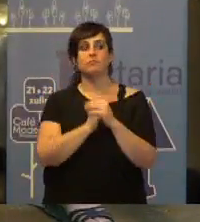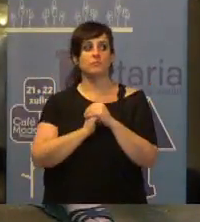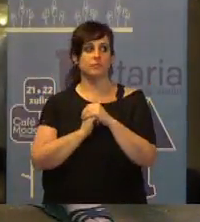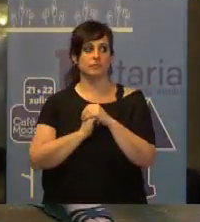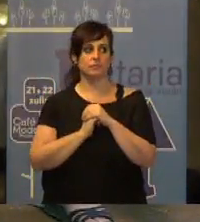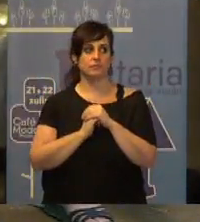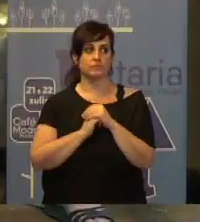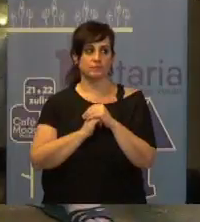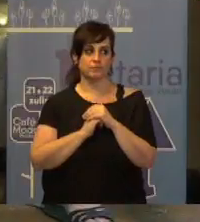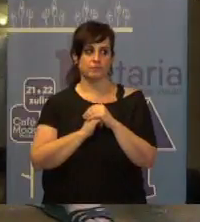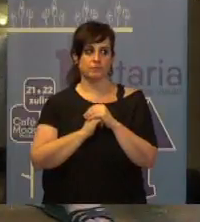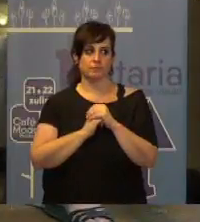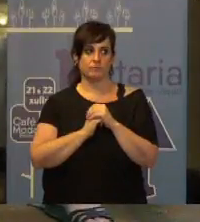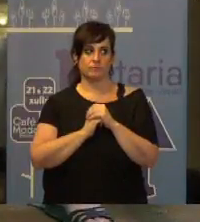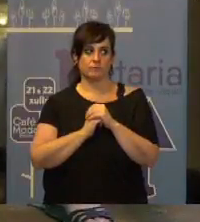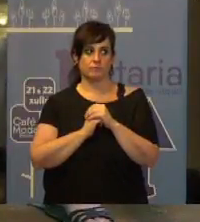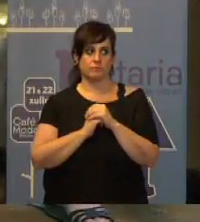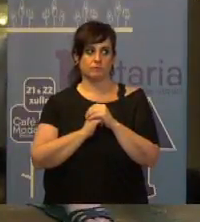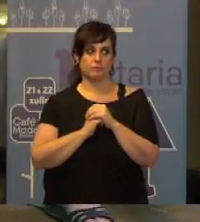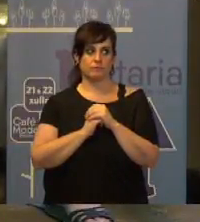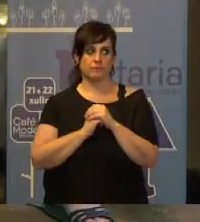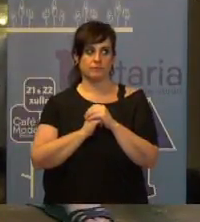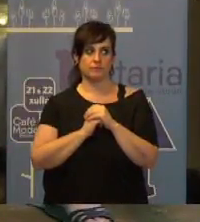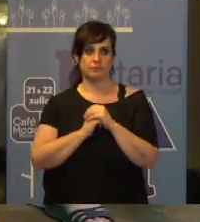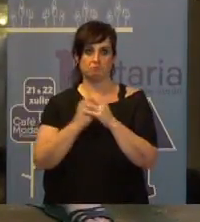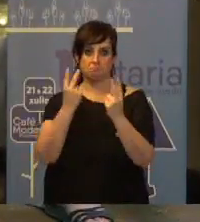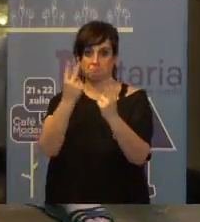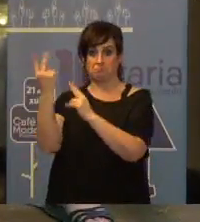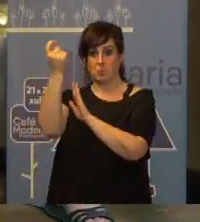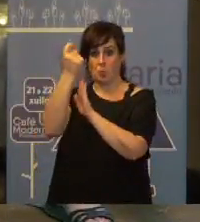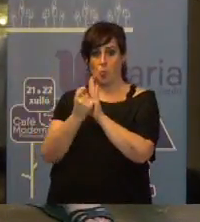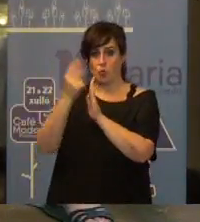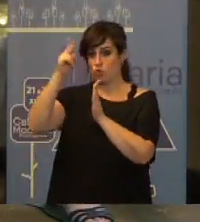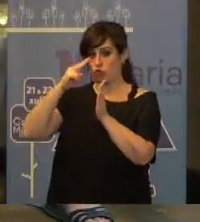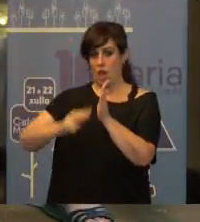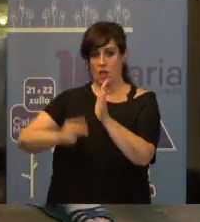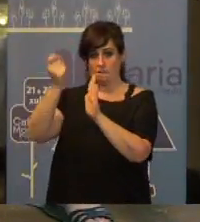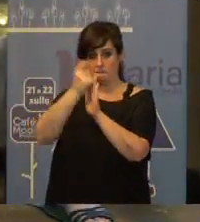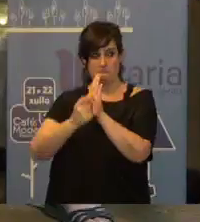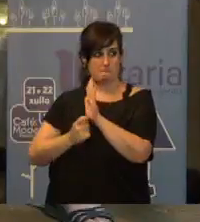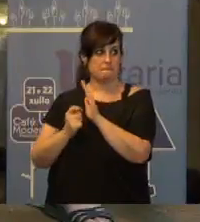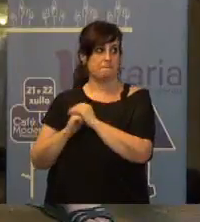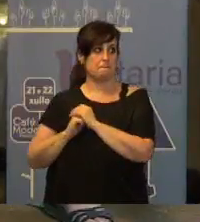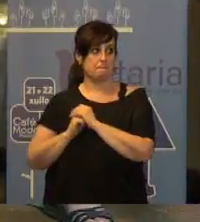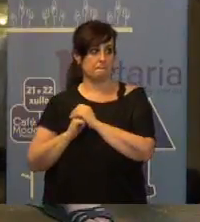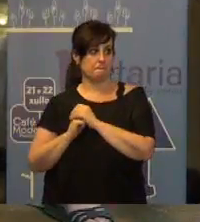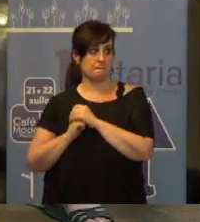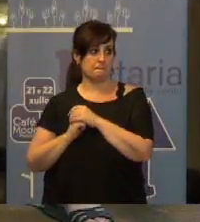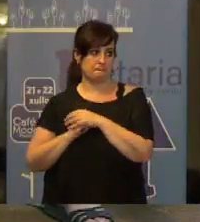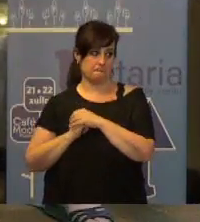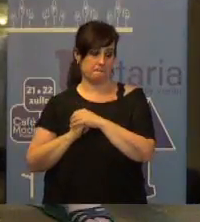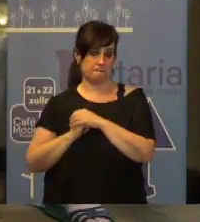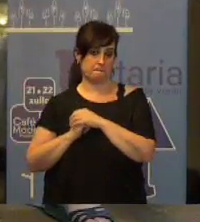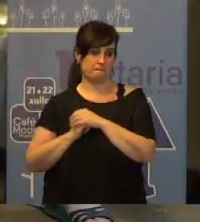non queira ver, en praza está, programa para favorecer a natalidade, activar o eixo atlántico, aproveitar o período de estancamento económico para tecer as